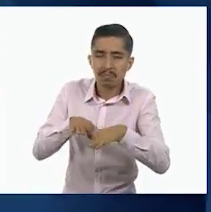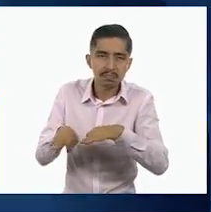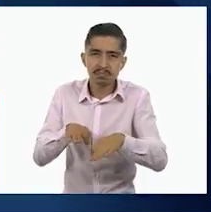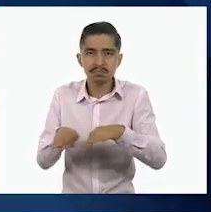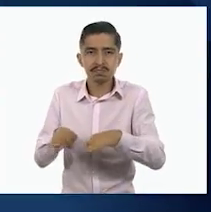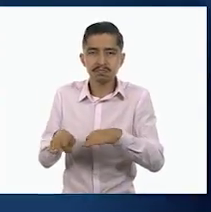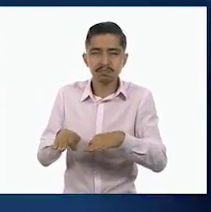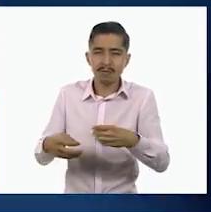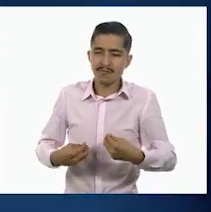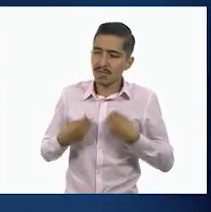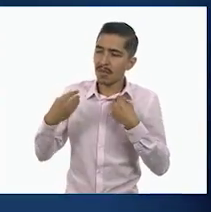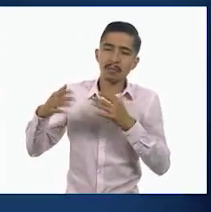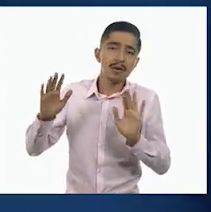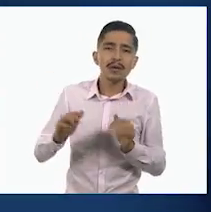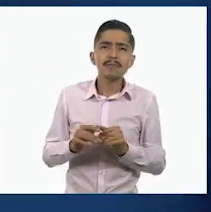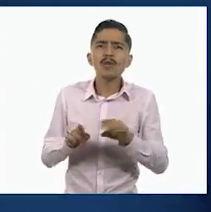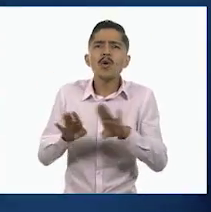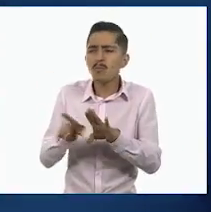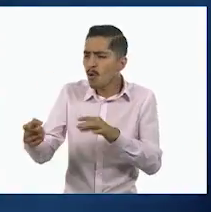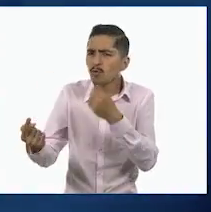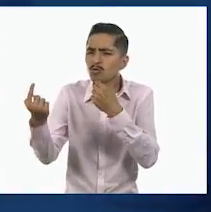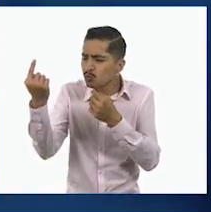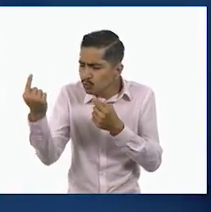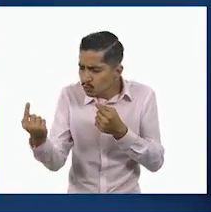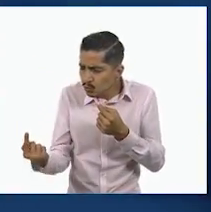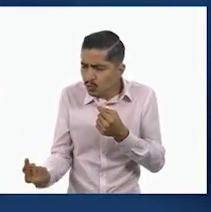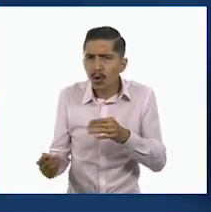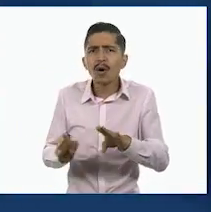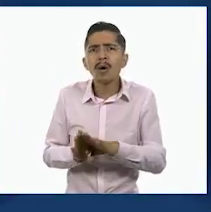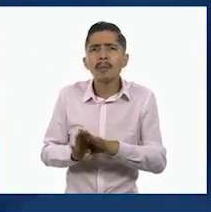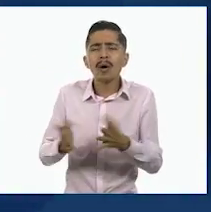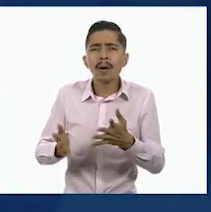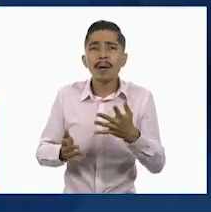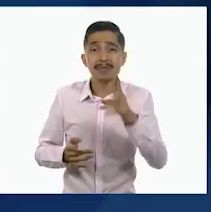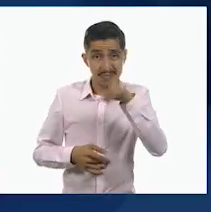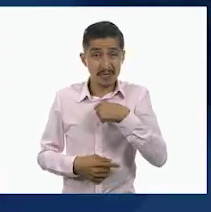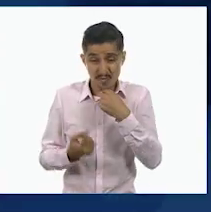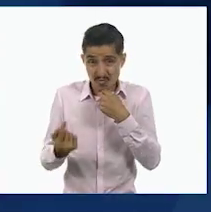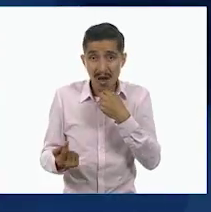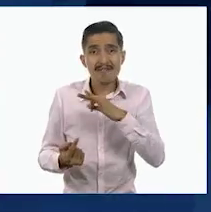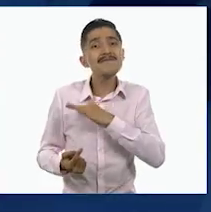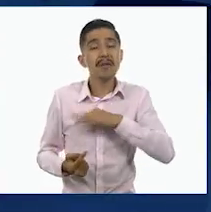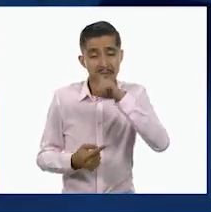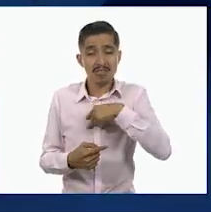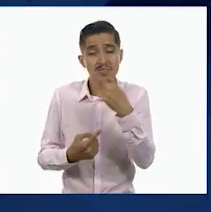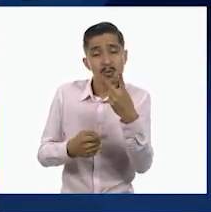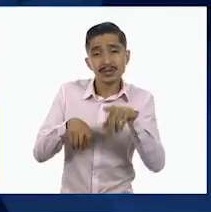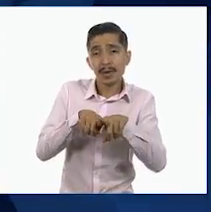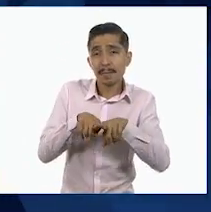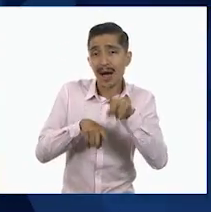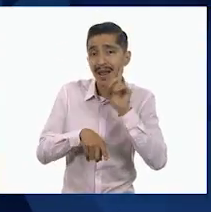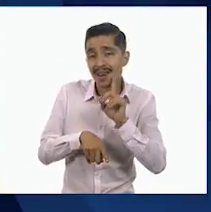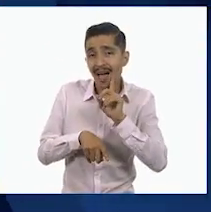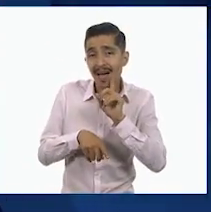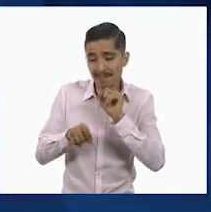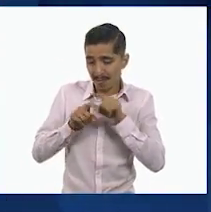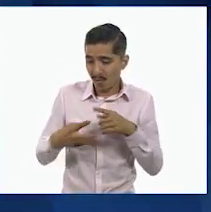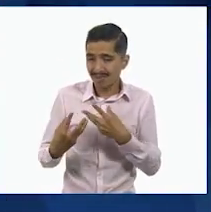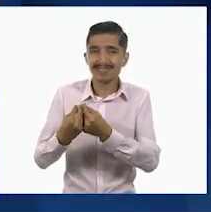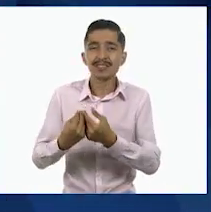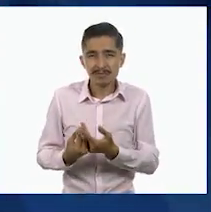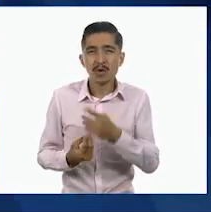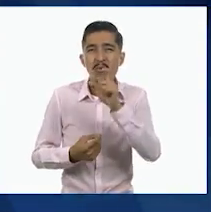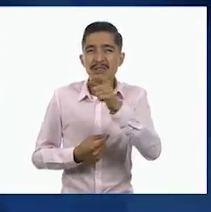vida. ¿Cómo fue tu infancia? Mi infancia fue muy feliz. Tengo 2 hermanas y yo soy la menor. Cuando éramos